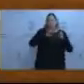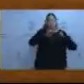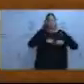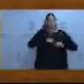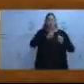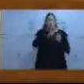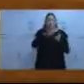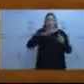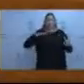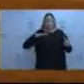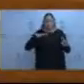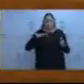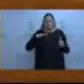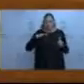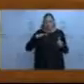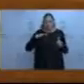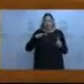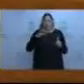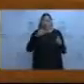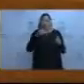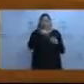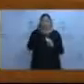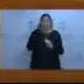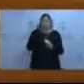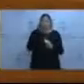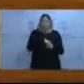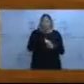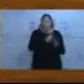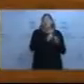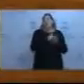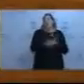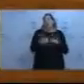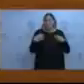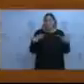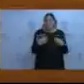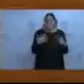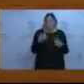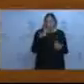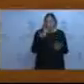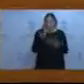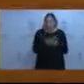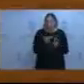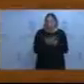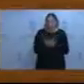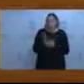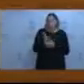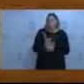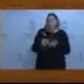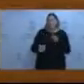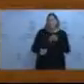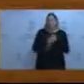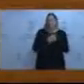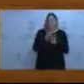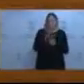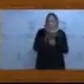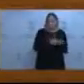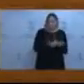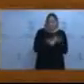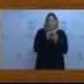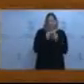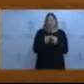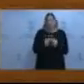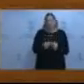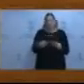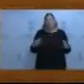Foro, y en el cual lo único que cambia con respecto a la proposición de ley que estaba planteada anteriormente es que